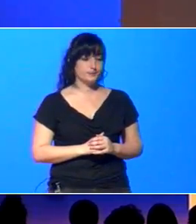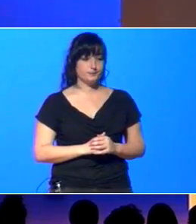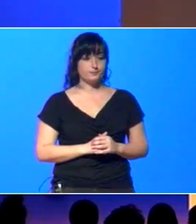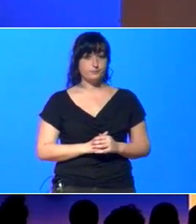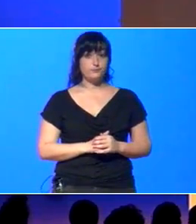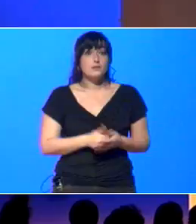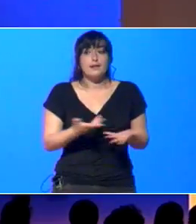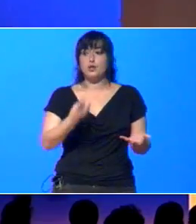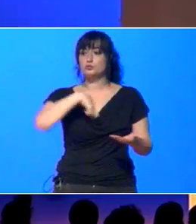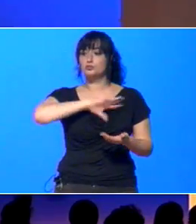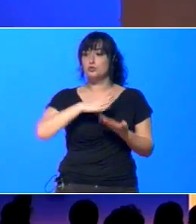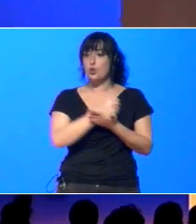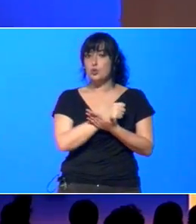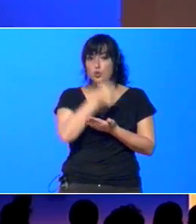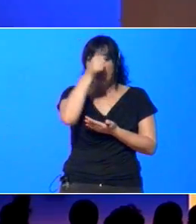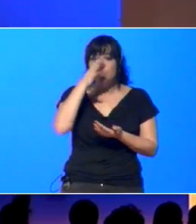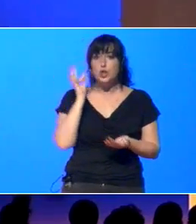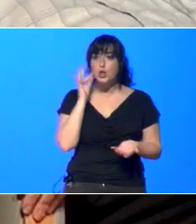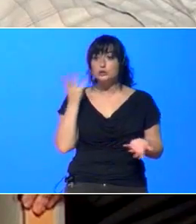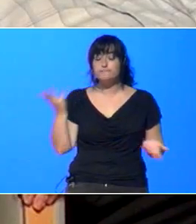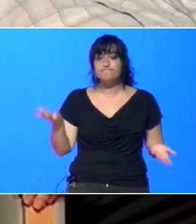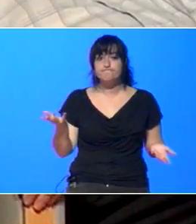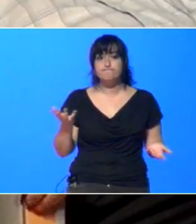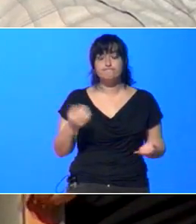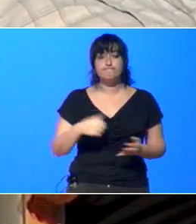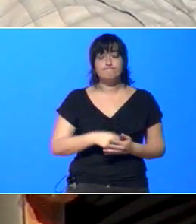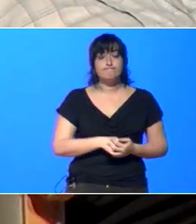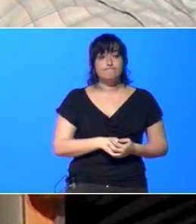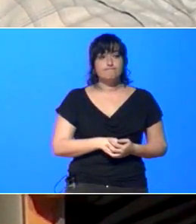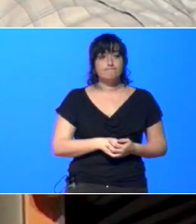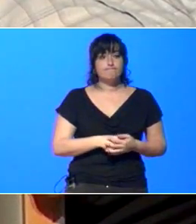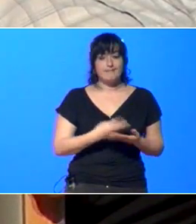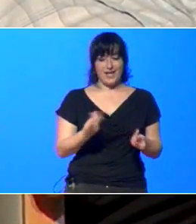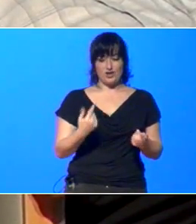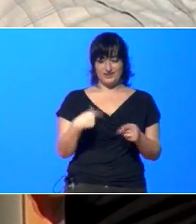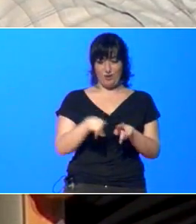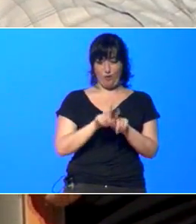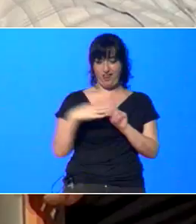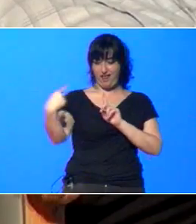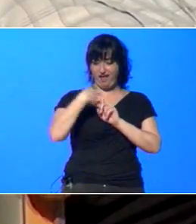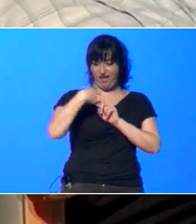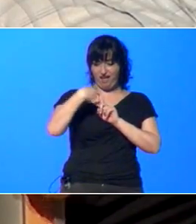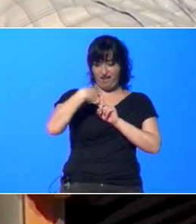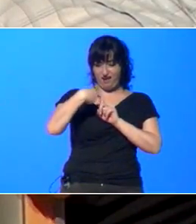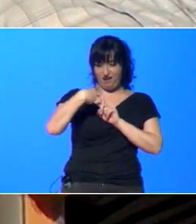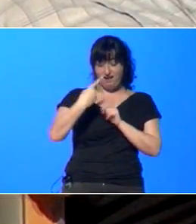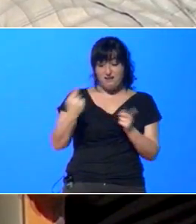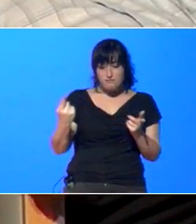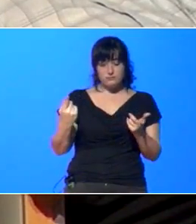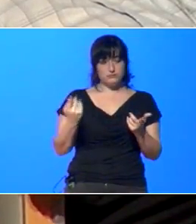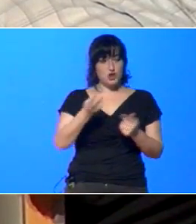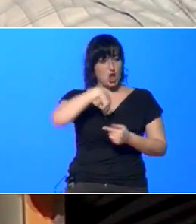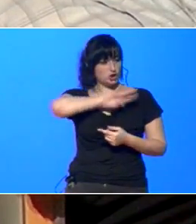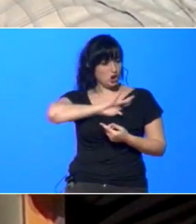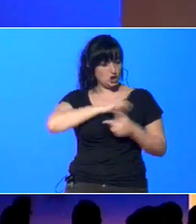nos ha dejado a todos, ¿cómo nos ha dejado? O sea, ante el acoso, ante el bullying. O sea, hay que educar para